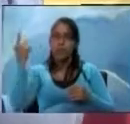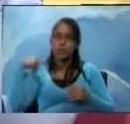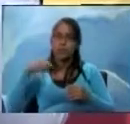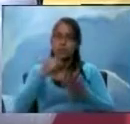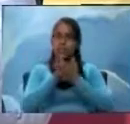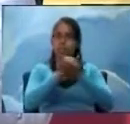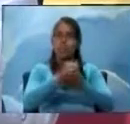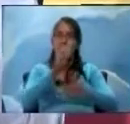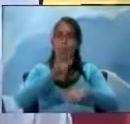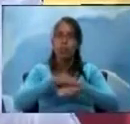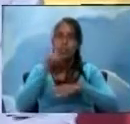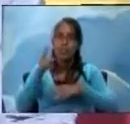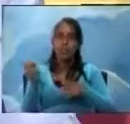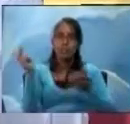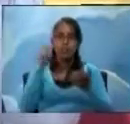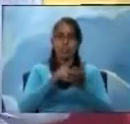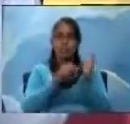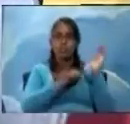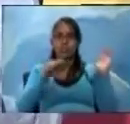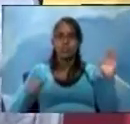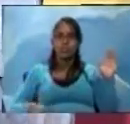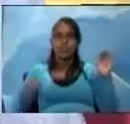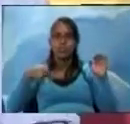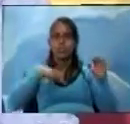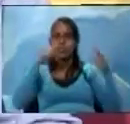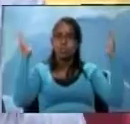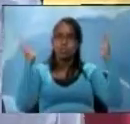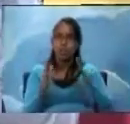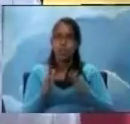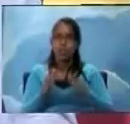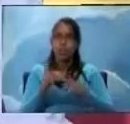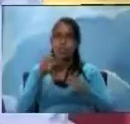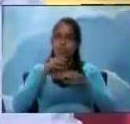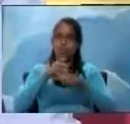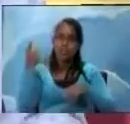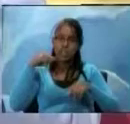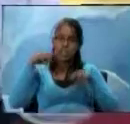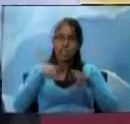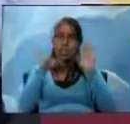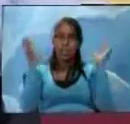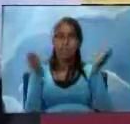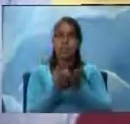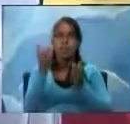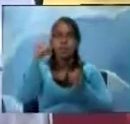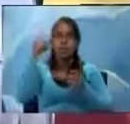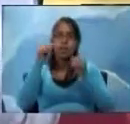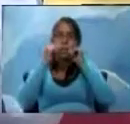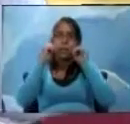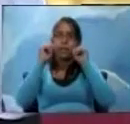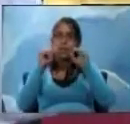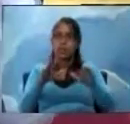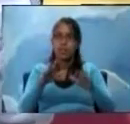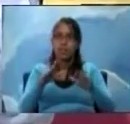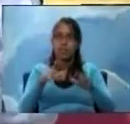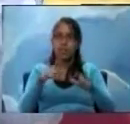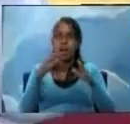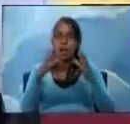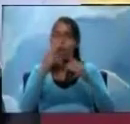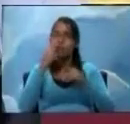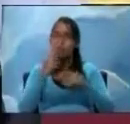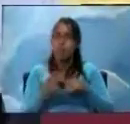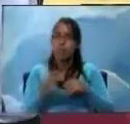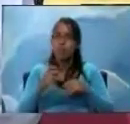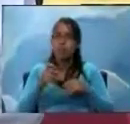ayudarla, porque a eso fue que el Señor nos trajo, nos tiene aquí en la tierra, para bendecir al